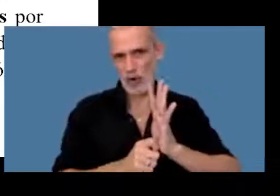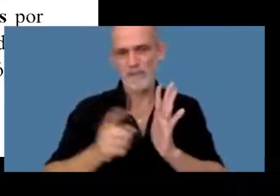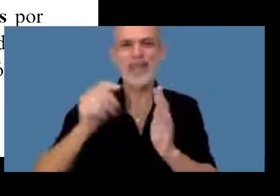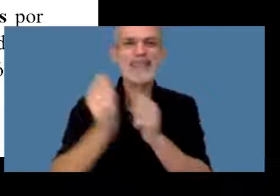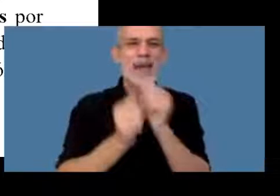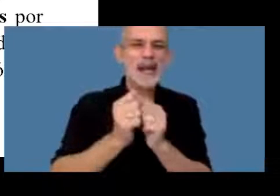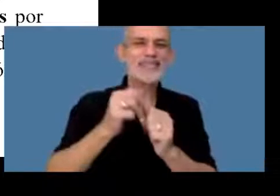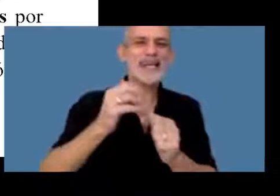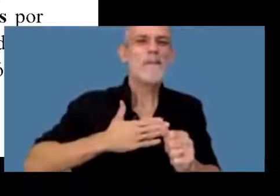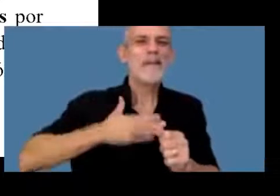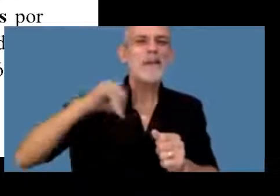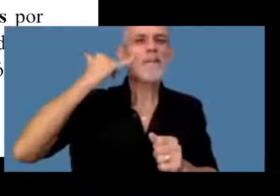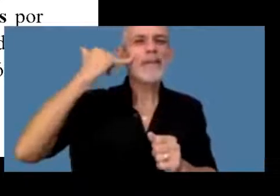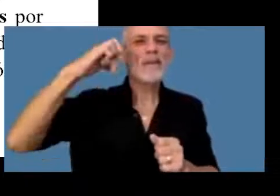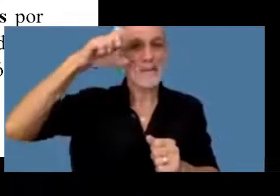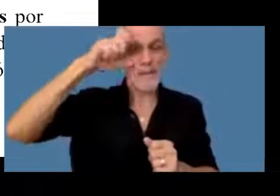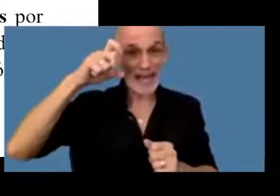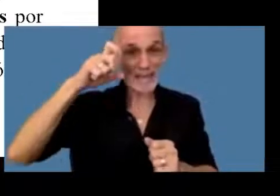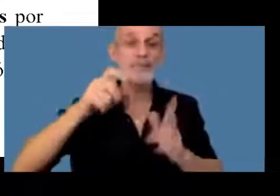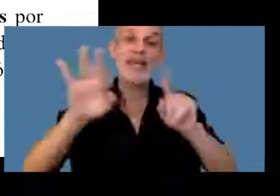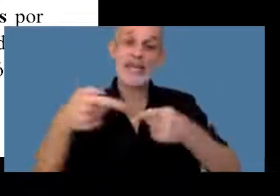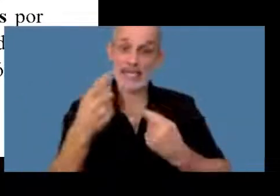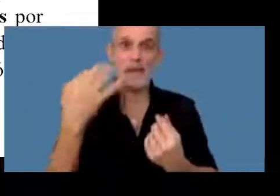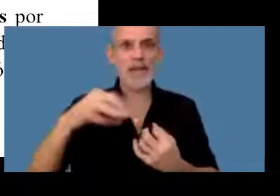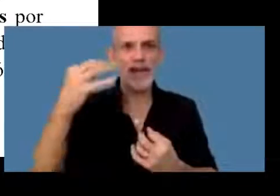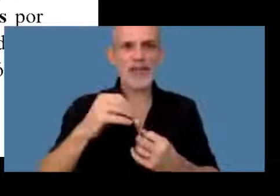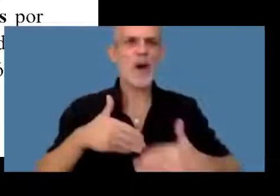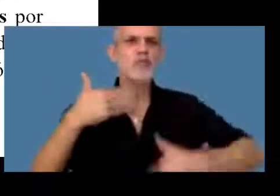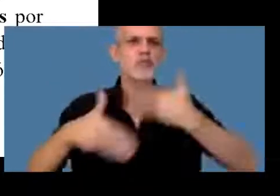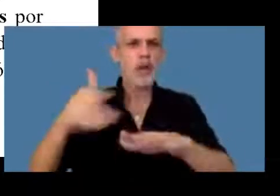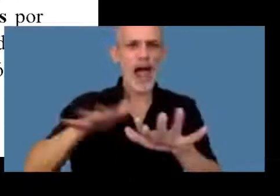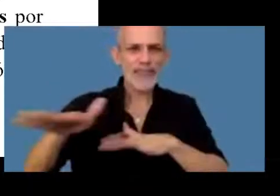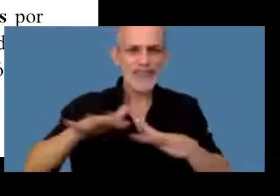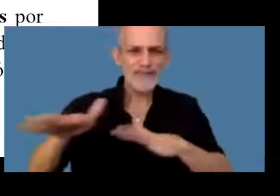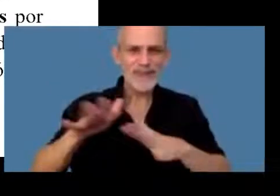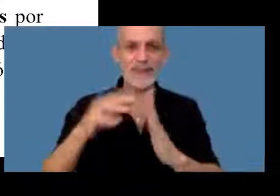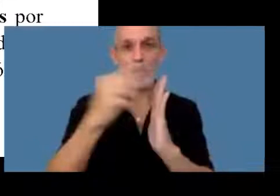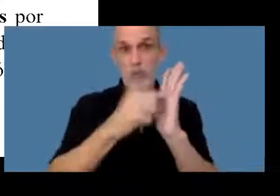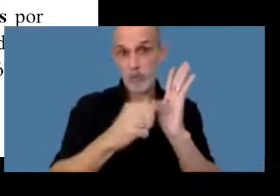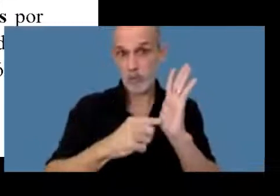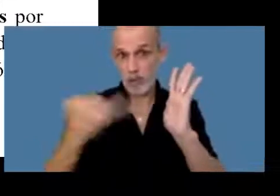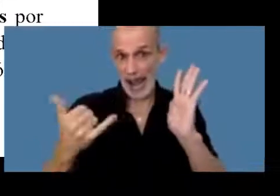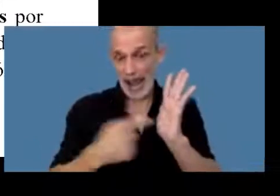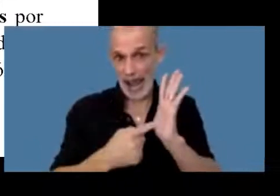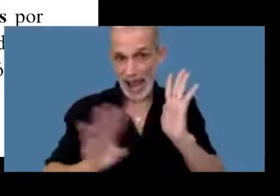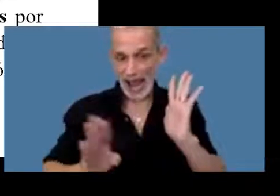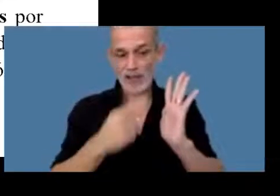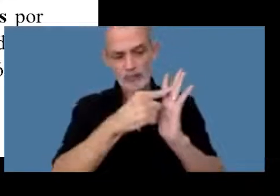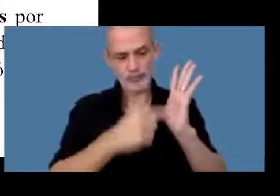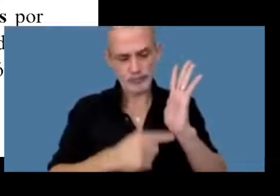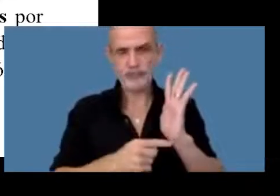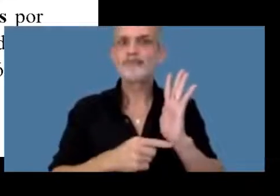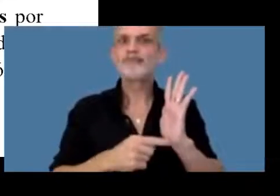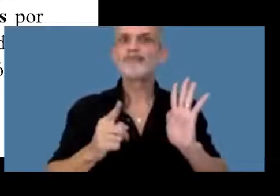MIPYME y además tienen que desarrollar alguna de las actividades calificadas como críticas,